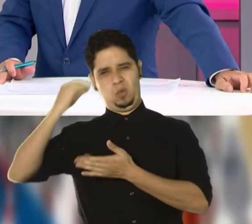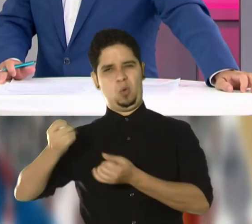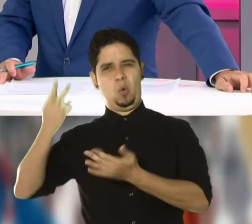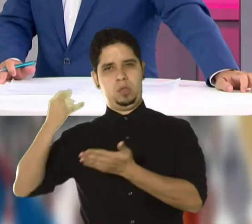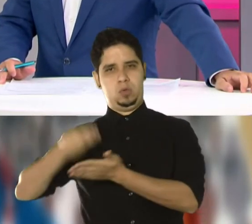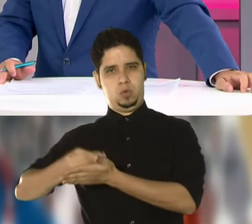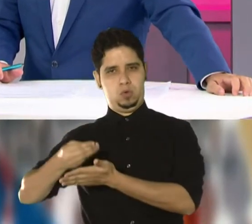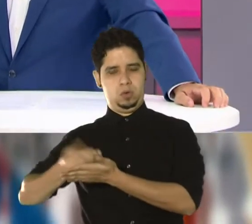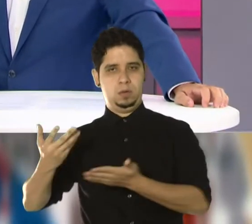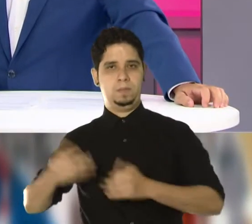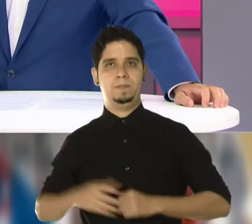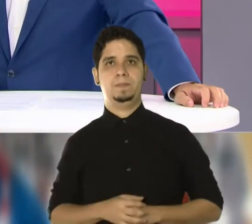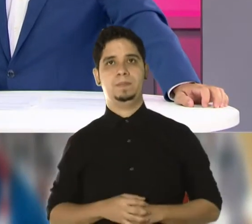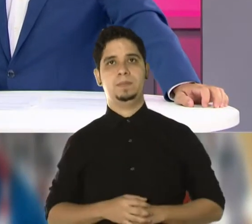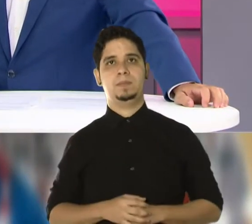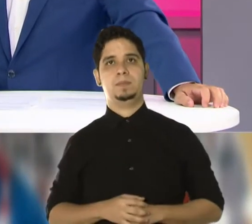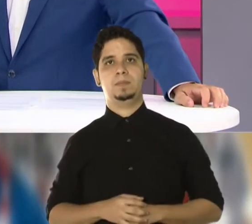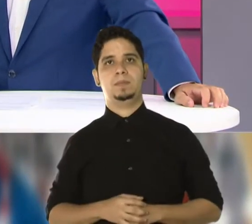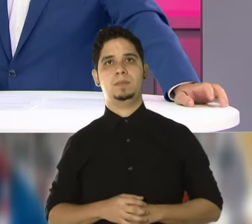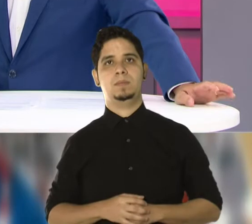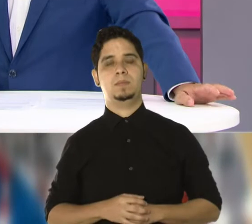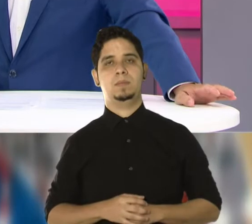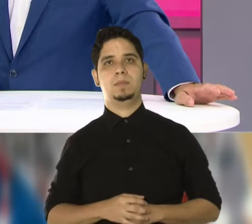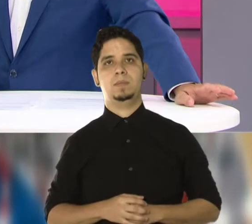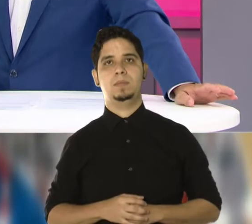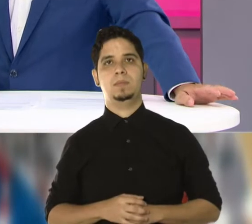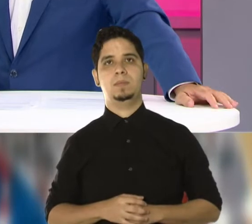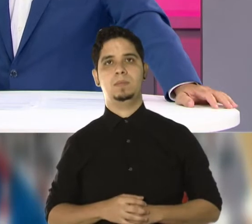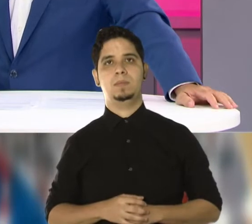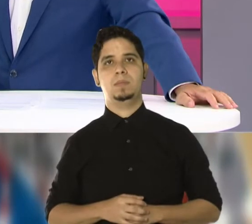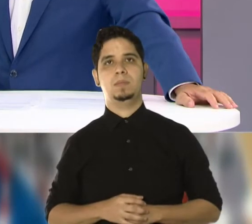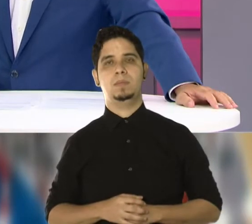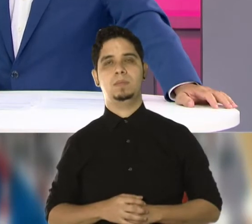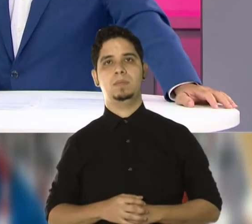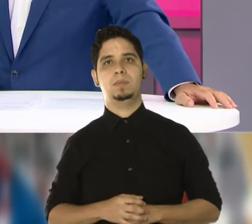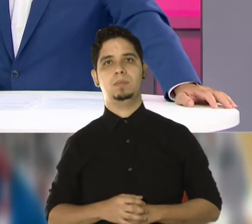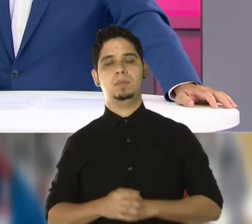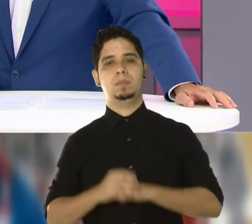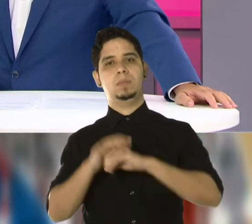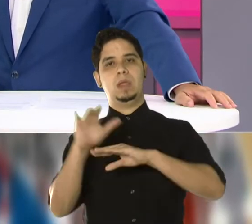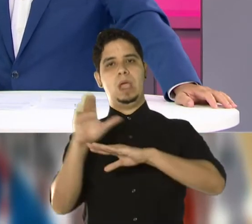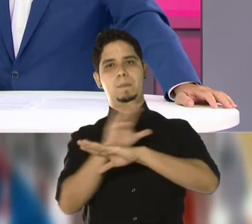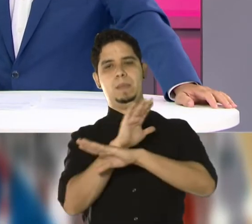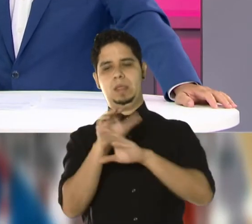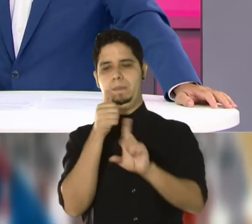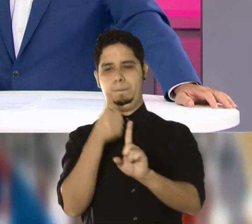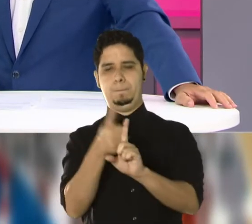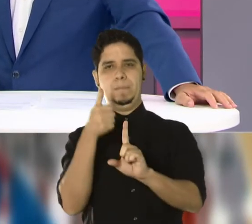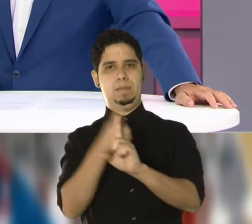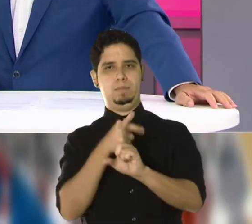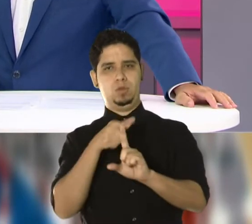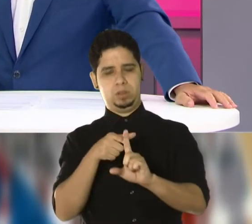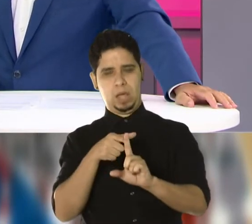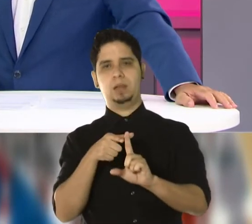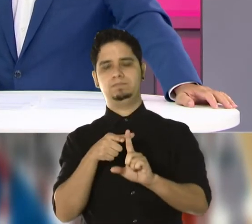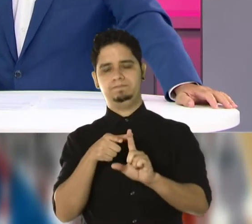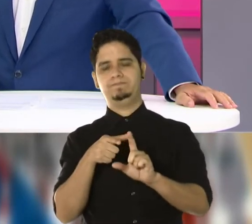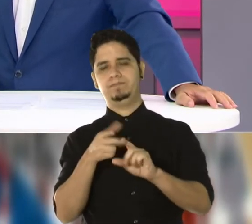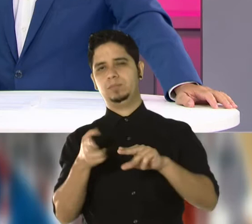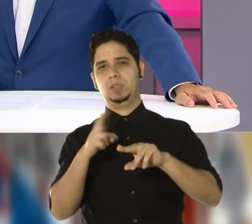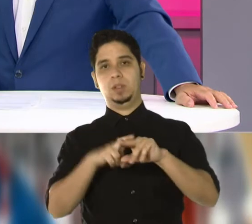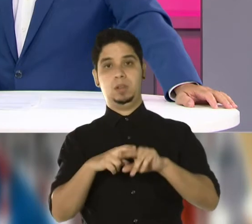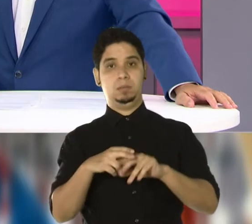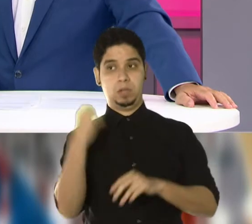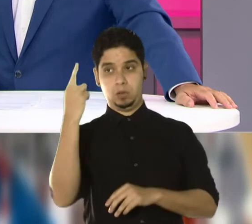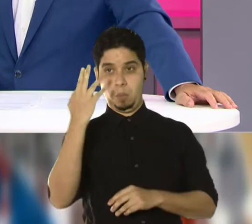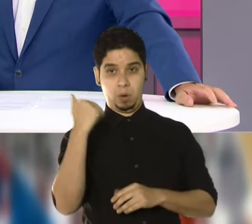El mercado se estaba encargando de aumentar los salarios, precisamente por la